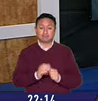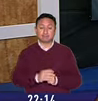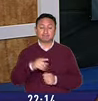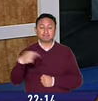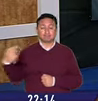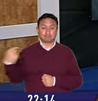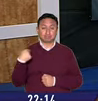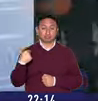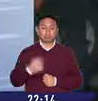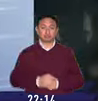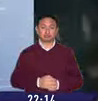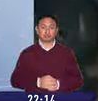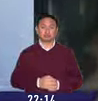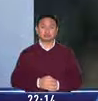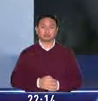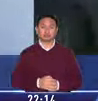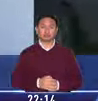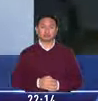herida.